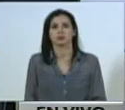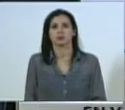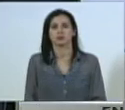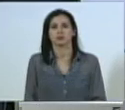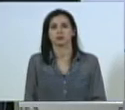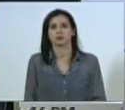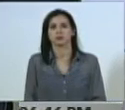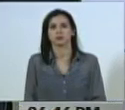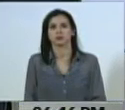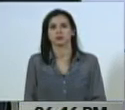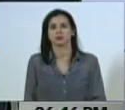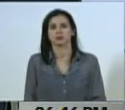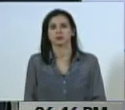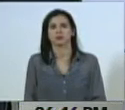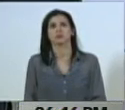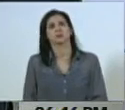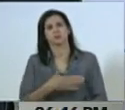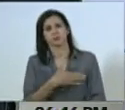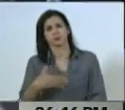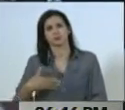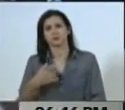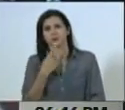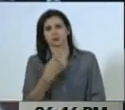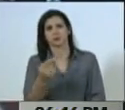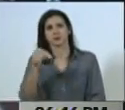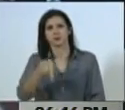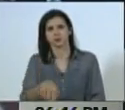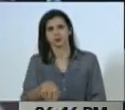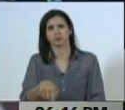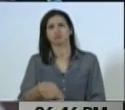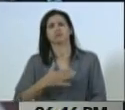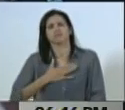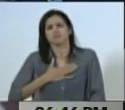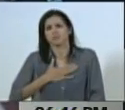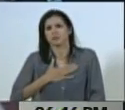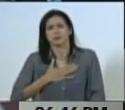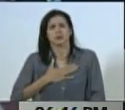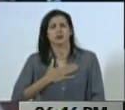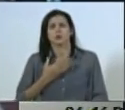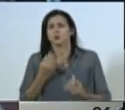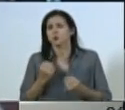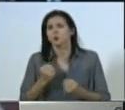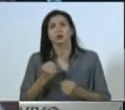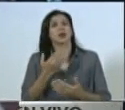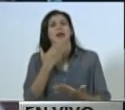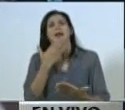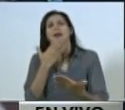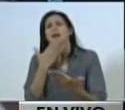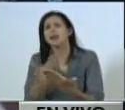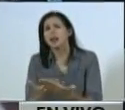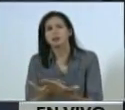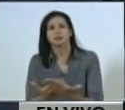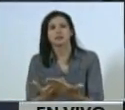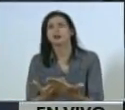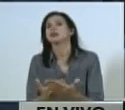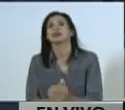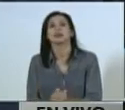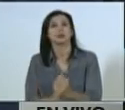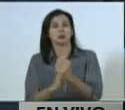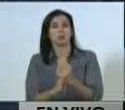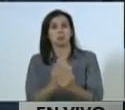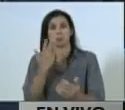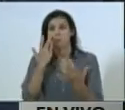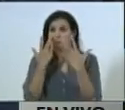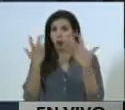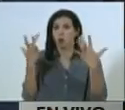Nicolas Maduro. Y quisiera expresar aquí nuestro profundo agradecimiento por el liderazgo mostrado por